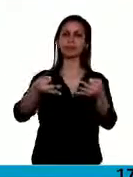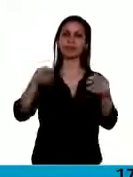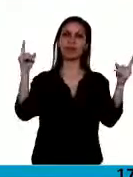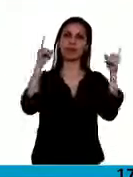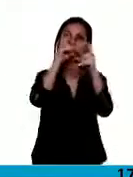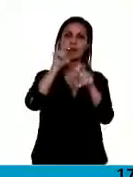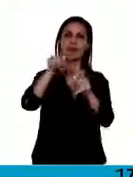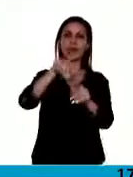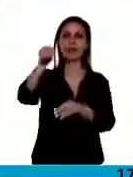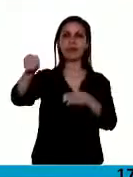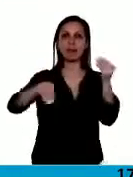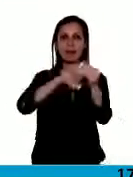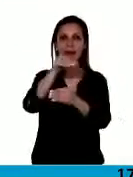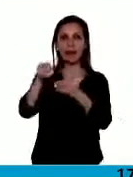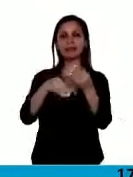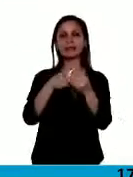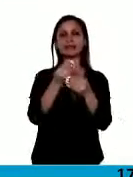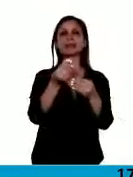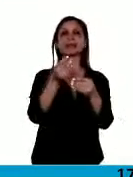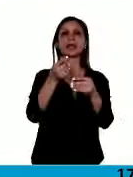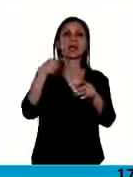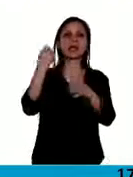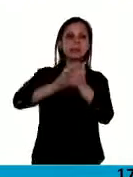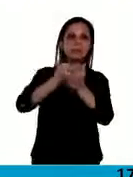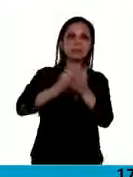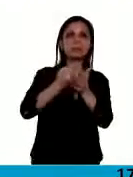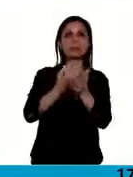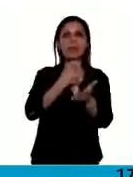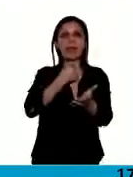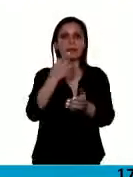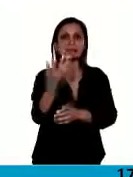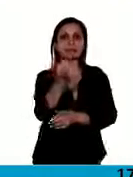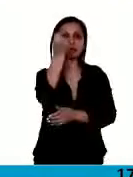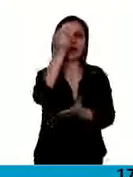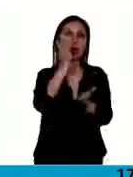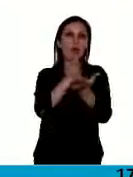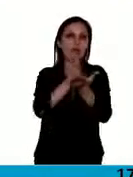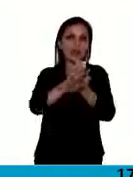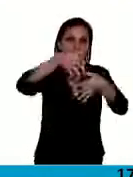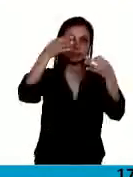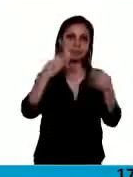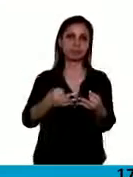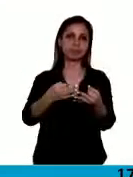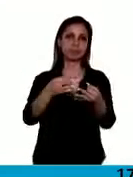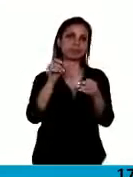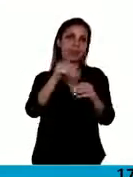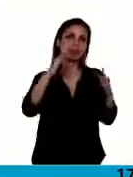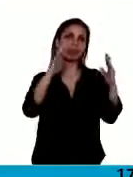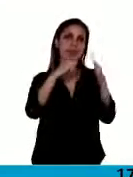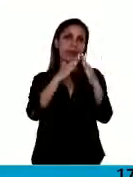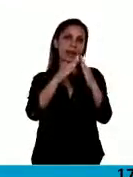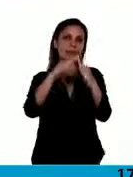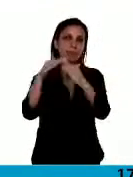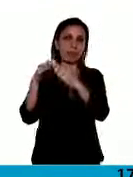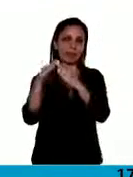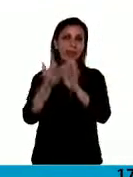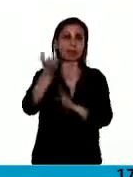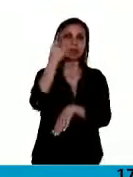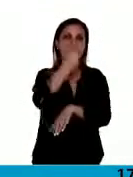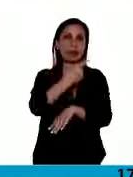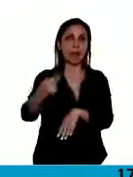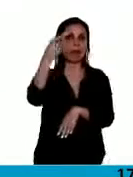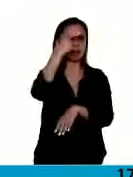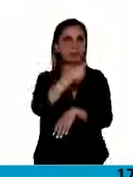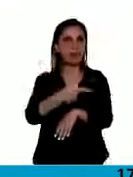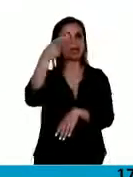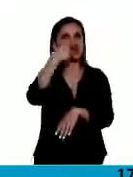familias que vienen defendiendo un derecho legítimo, fundamental, como es el derecho a la vivienda. Hace semanas, y pese a